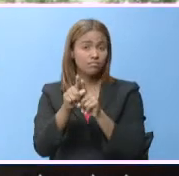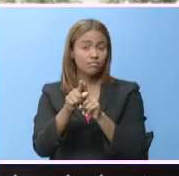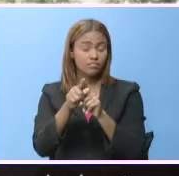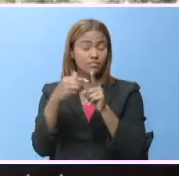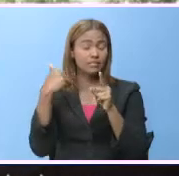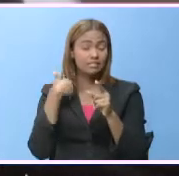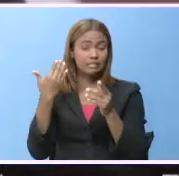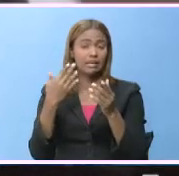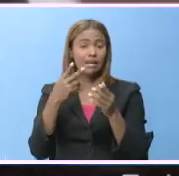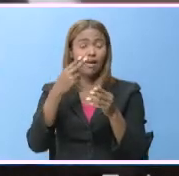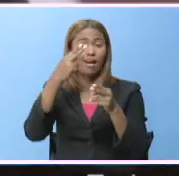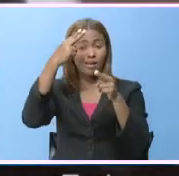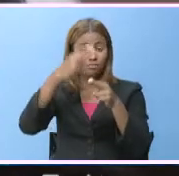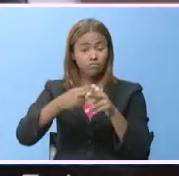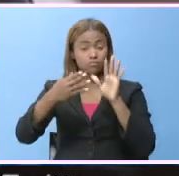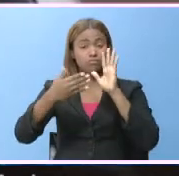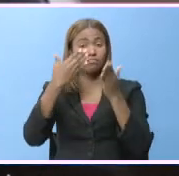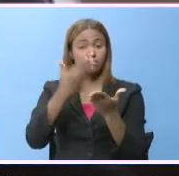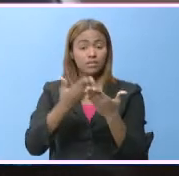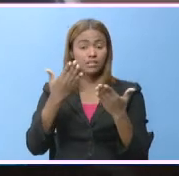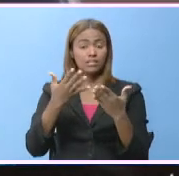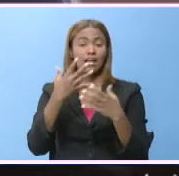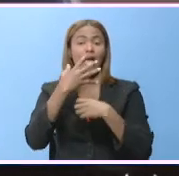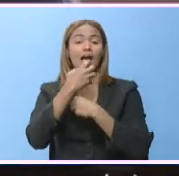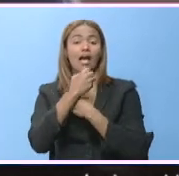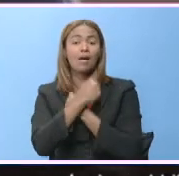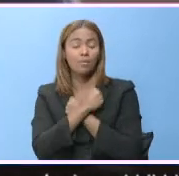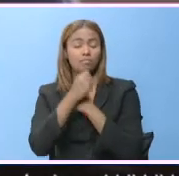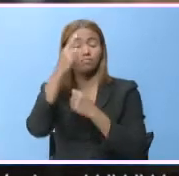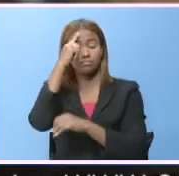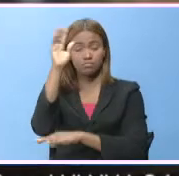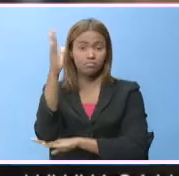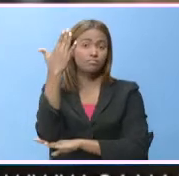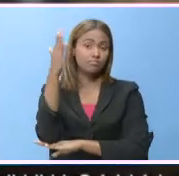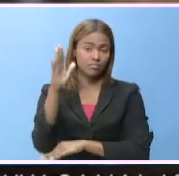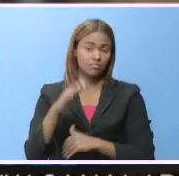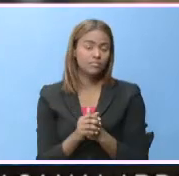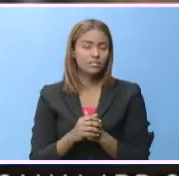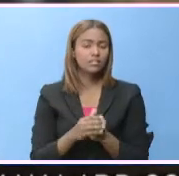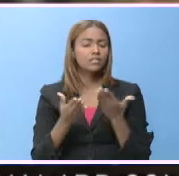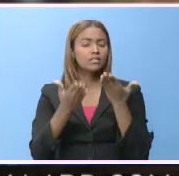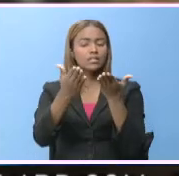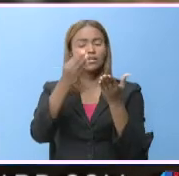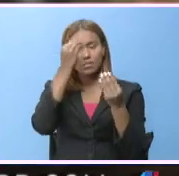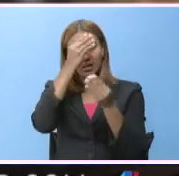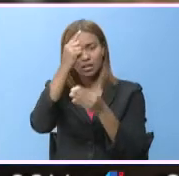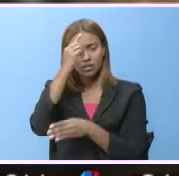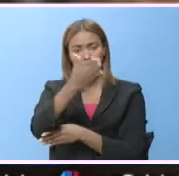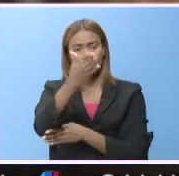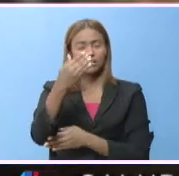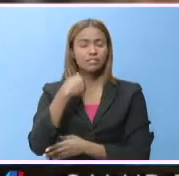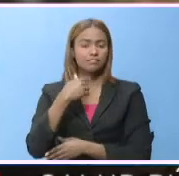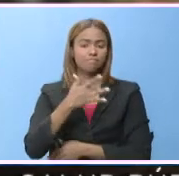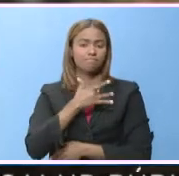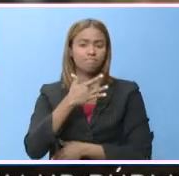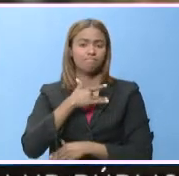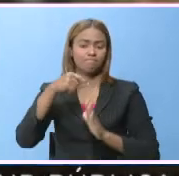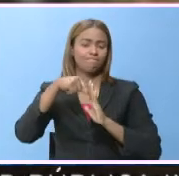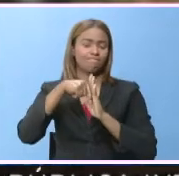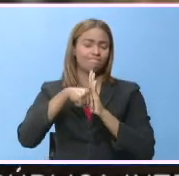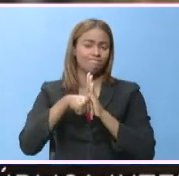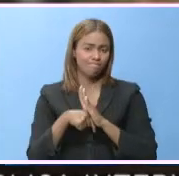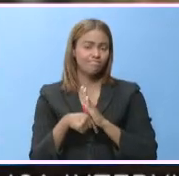el desprendimiento y el amor por la patria. Y declaro ante ustedes que estoy profundamente